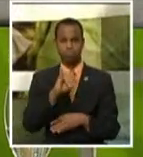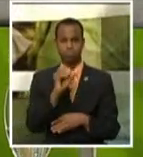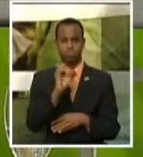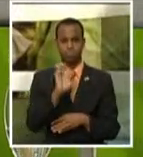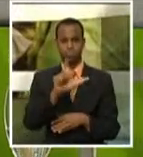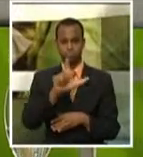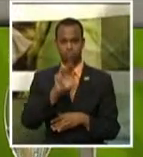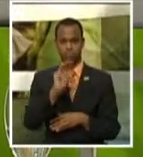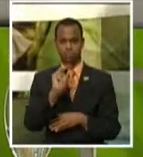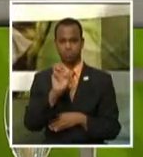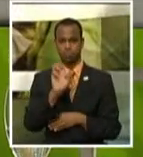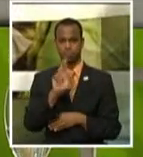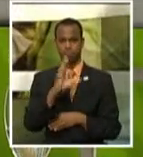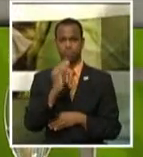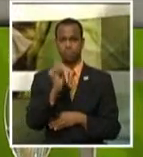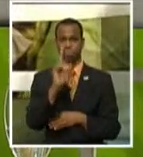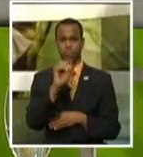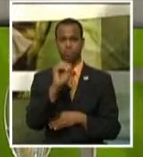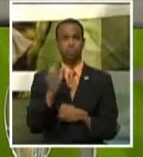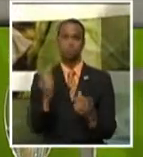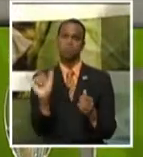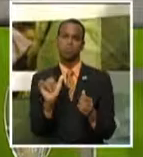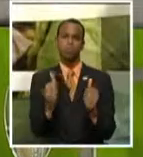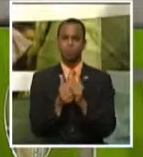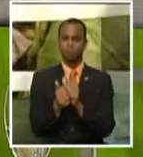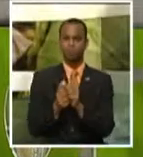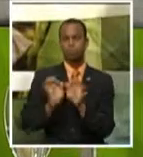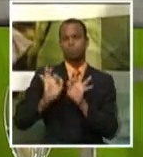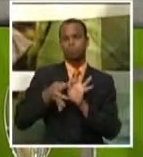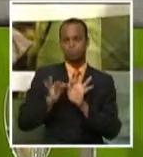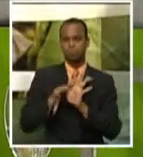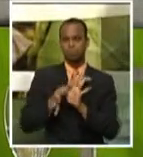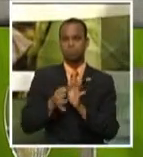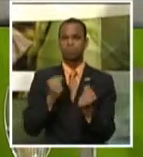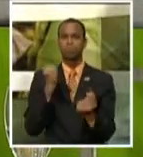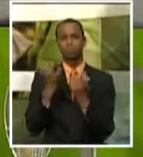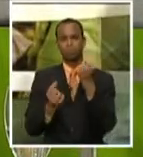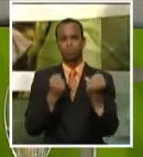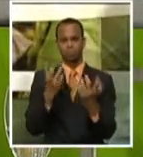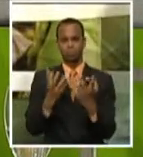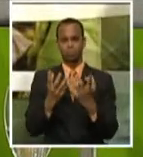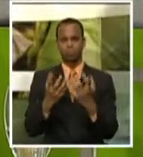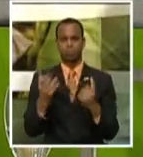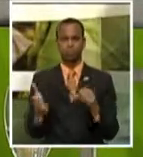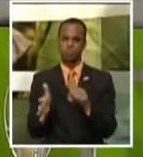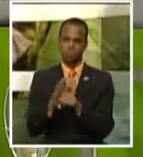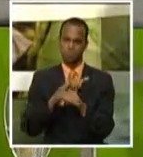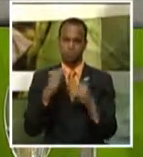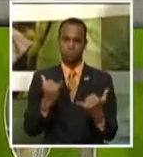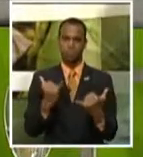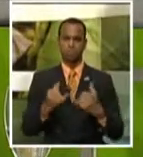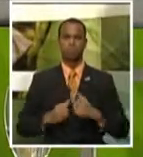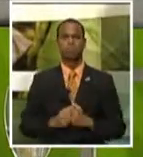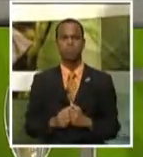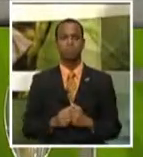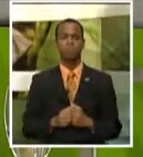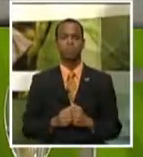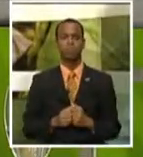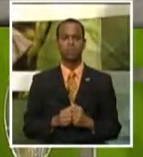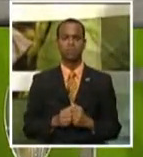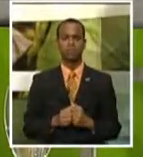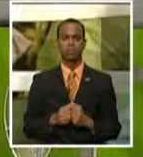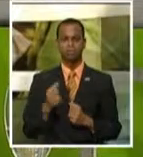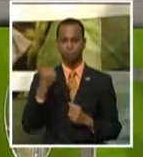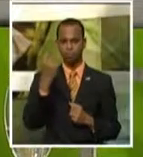quien pues igual nos estará acompañando en todo el trayecto de esta emisión de Ojalá del día de hoy viernes.